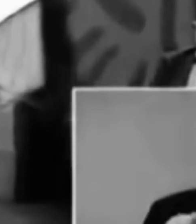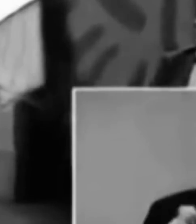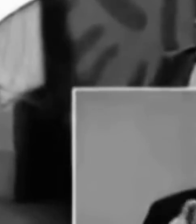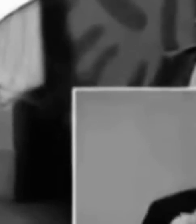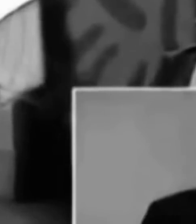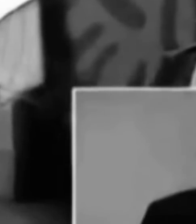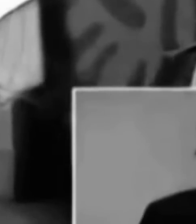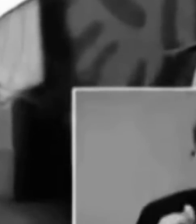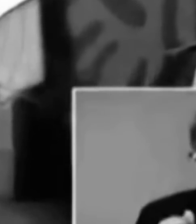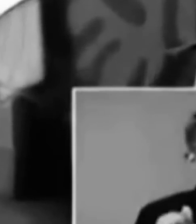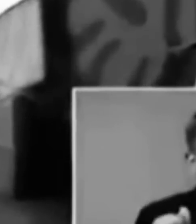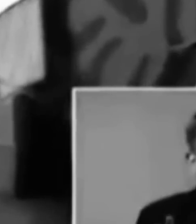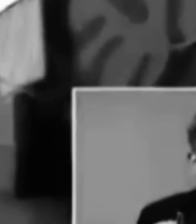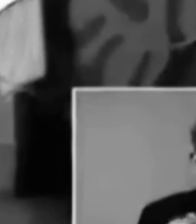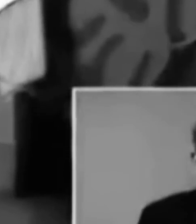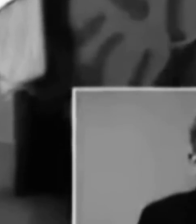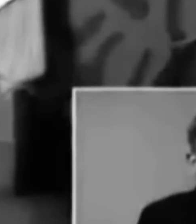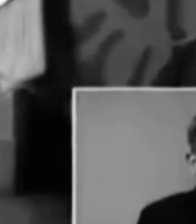27 años